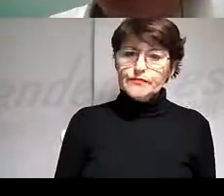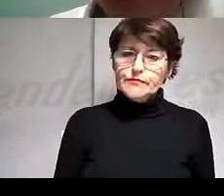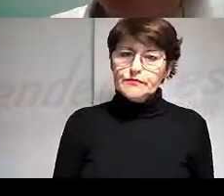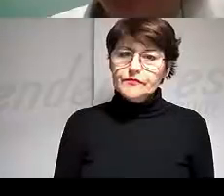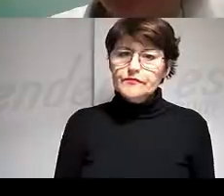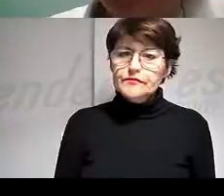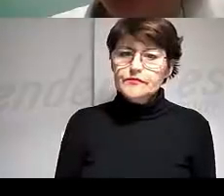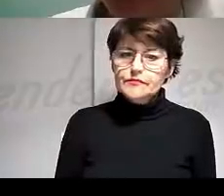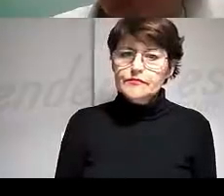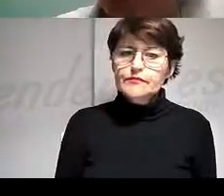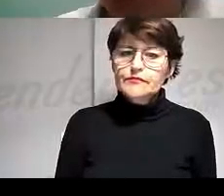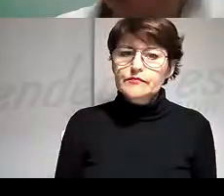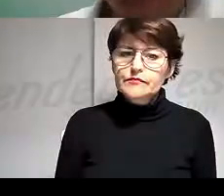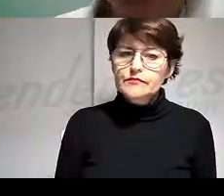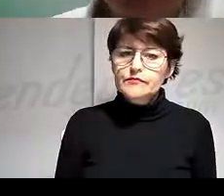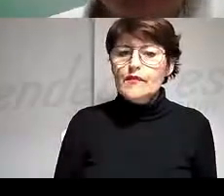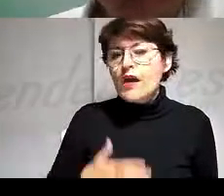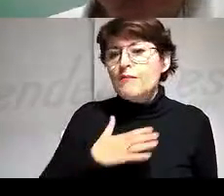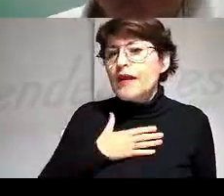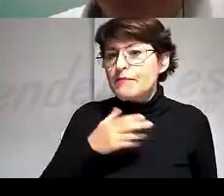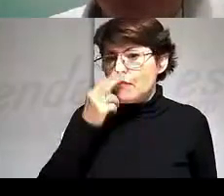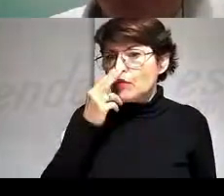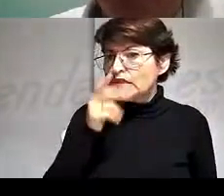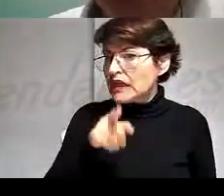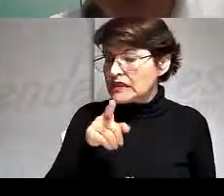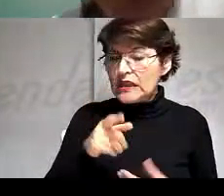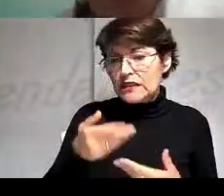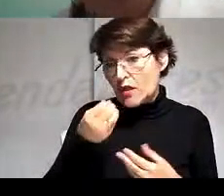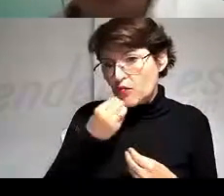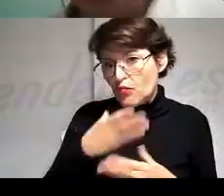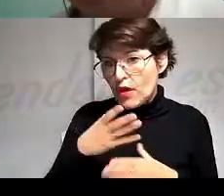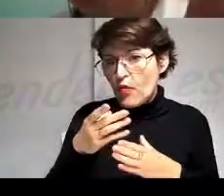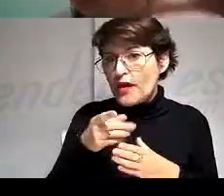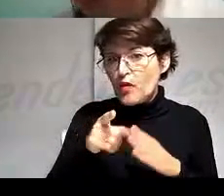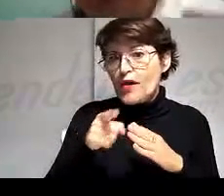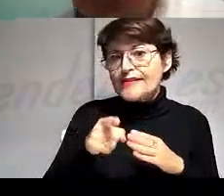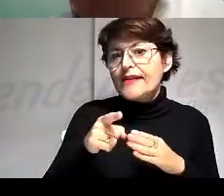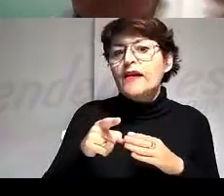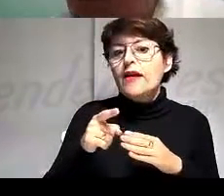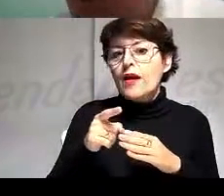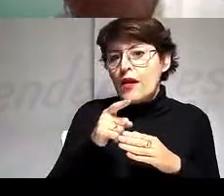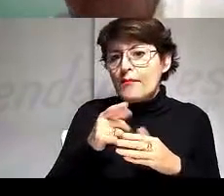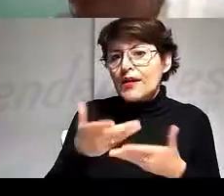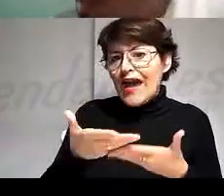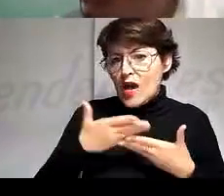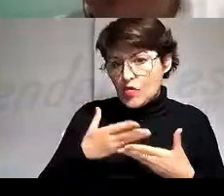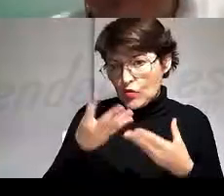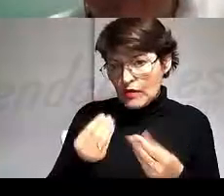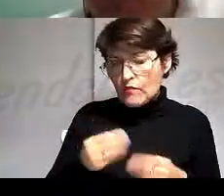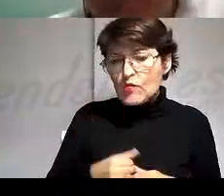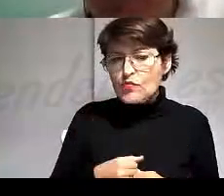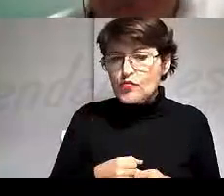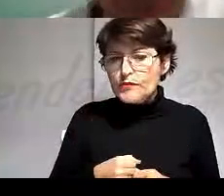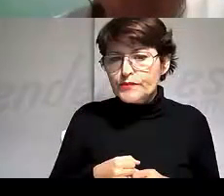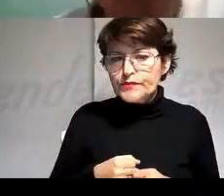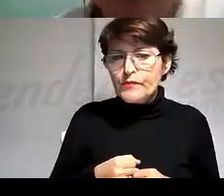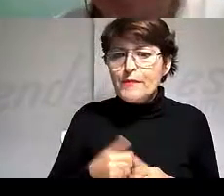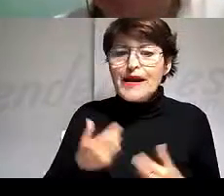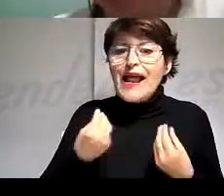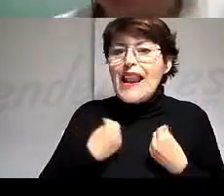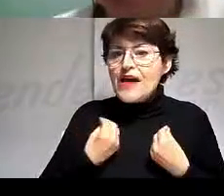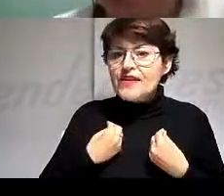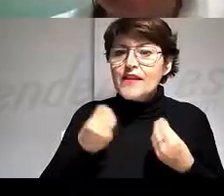yo la considero súper interesante en este producto, no solo en este producto, sino en general, incluirla en nuestra vida para ir